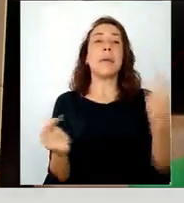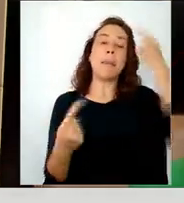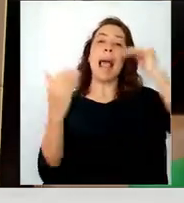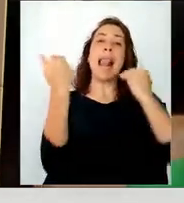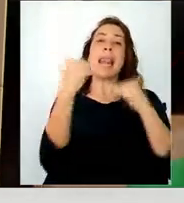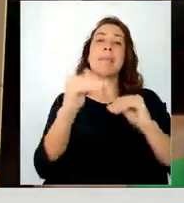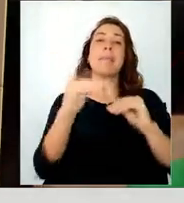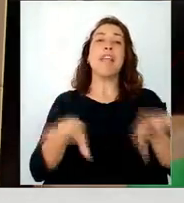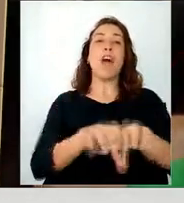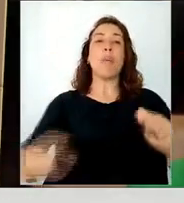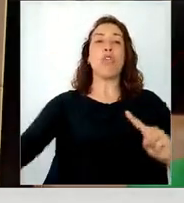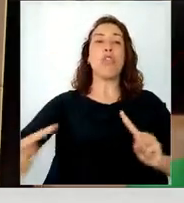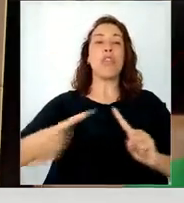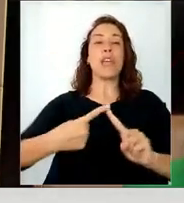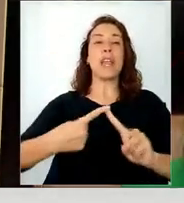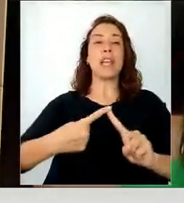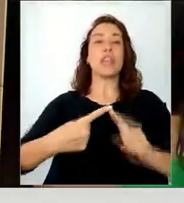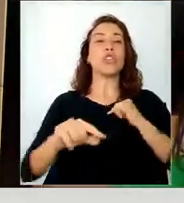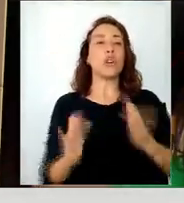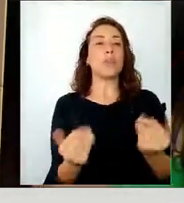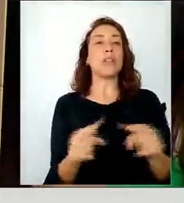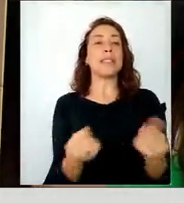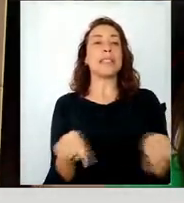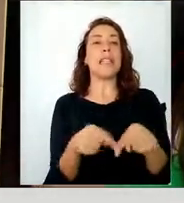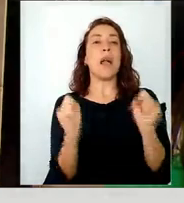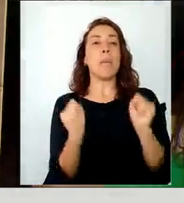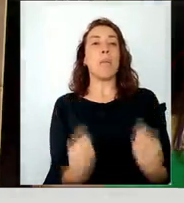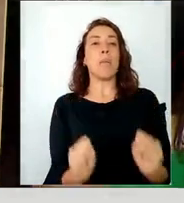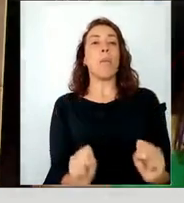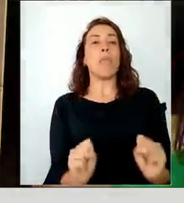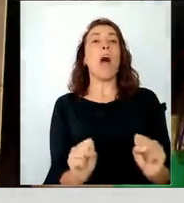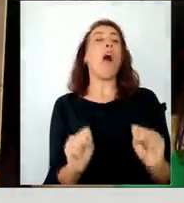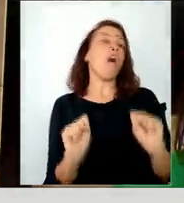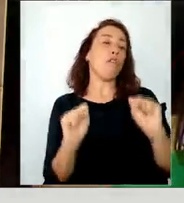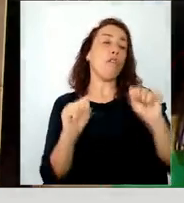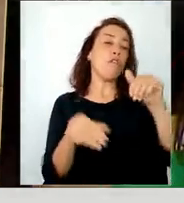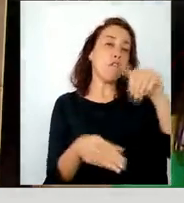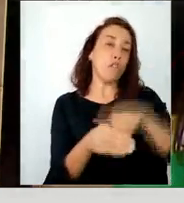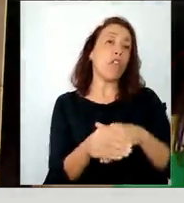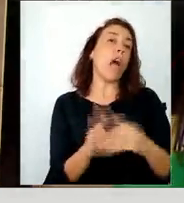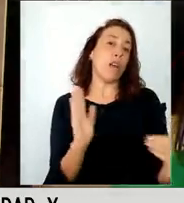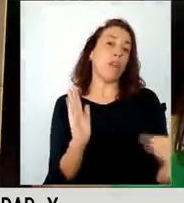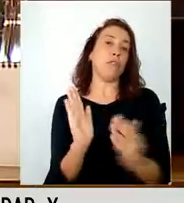por lo que espero que la sala pueda votar en consecuencia dicho presidente Muchas gracias